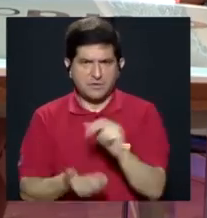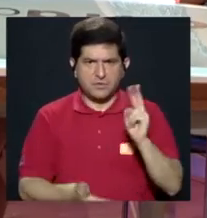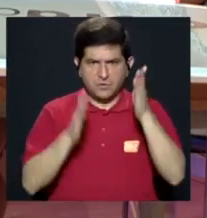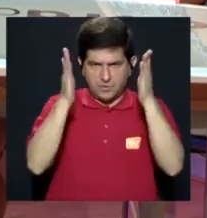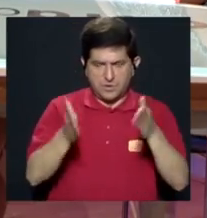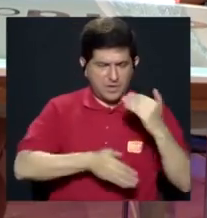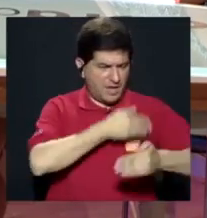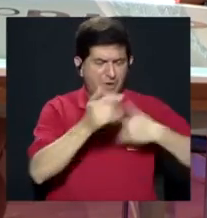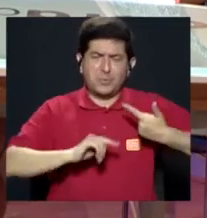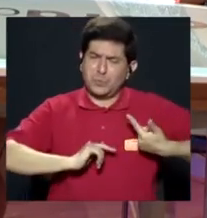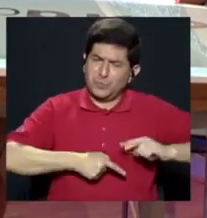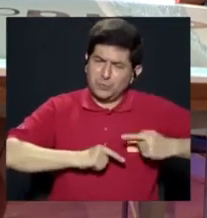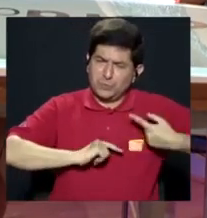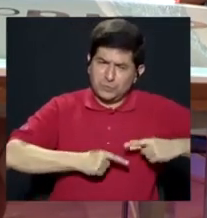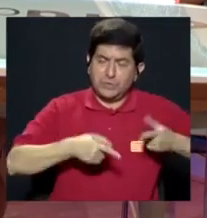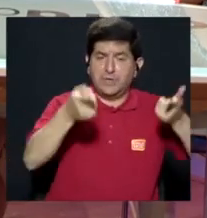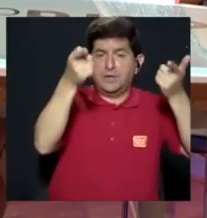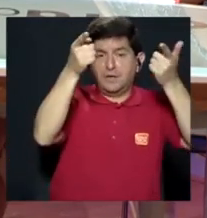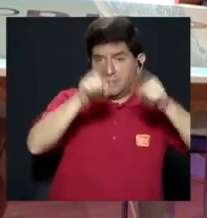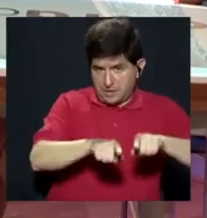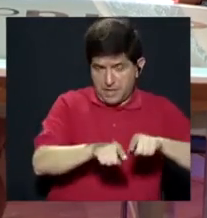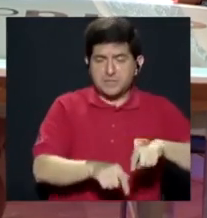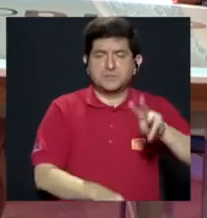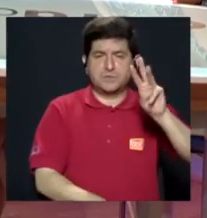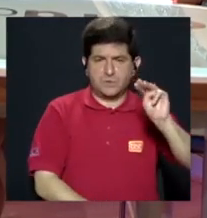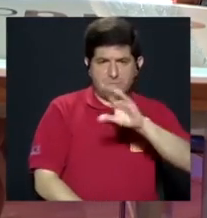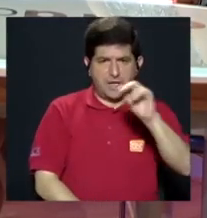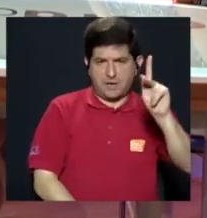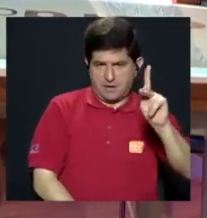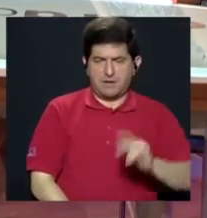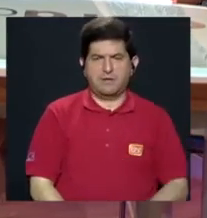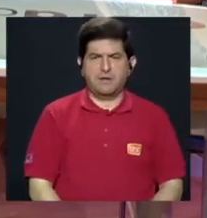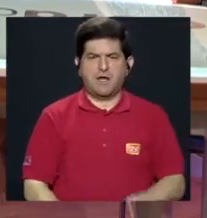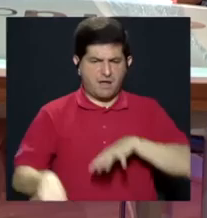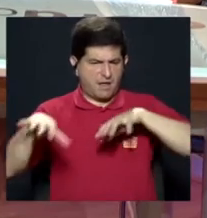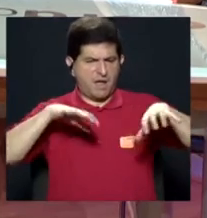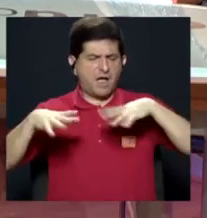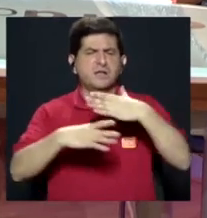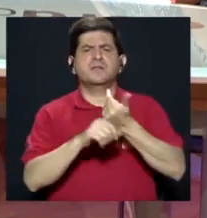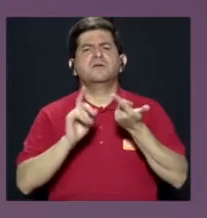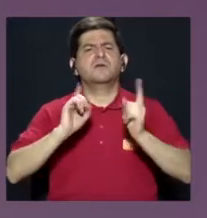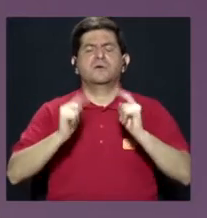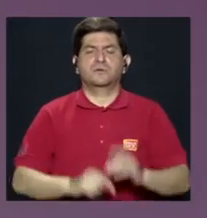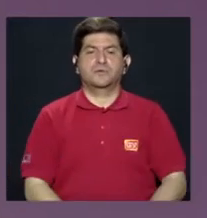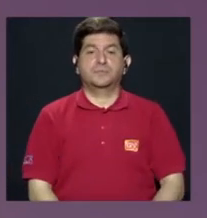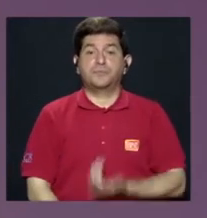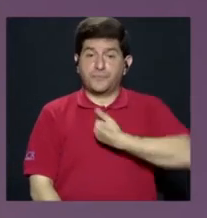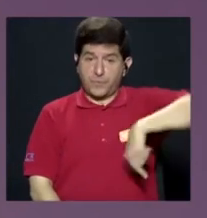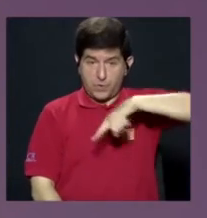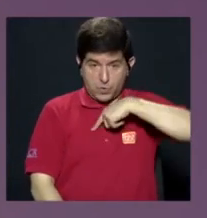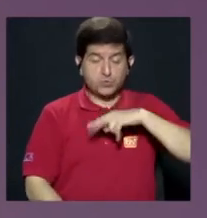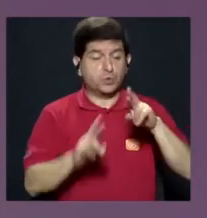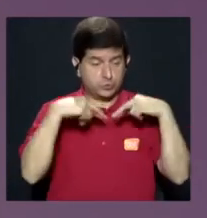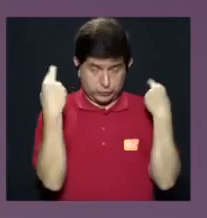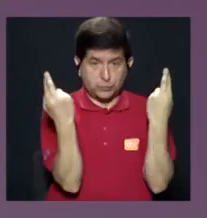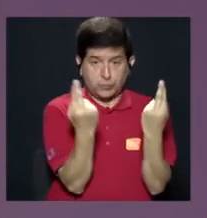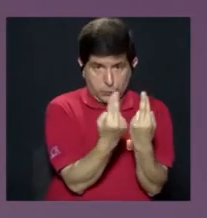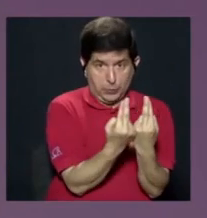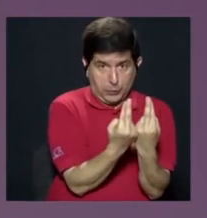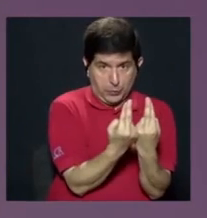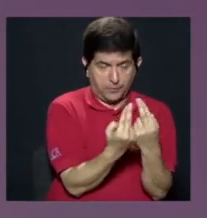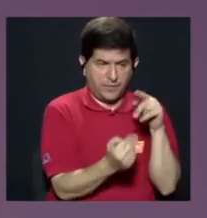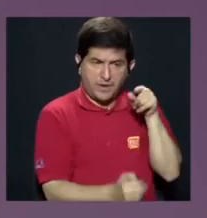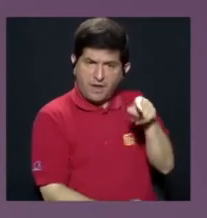compañeras en proceso de duelo, como el caso de Marianela y Katia? ¿Qué actividades realizan? Okay, nosotras hacemos reuniones. En